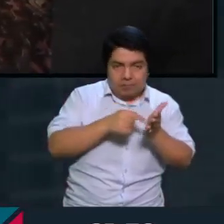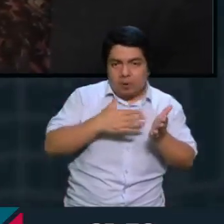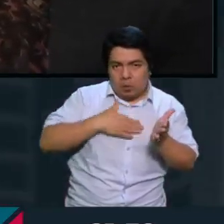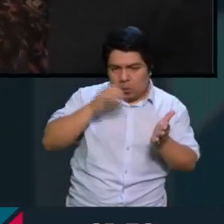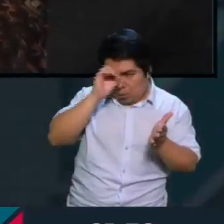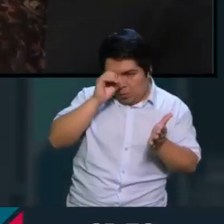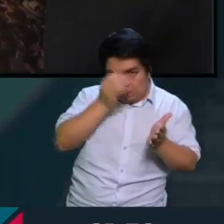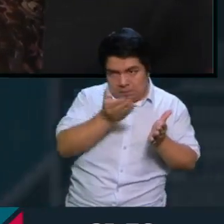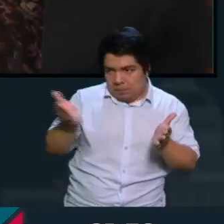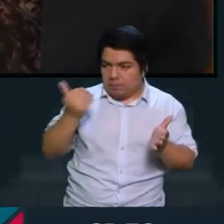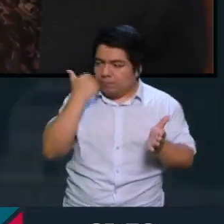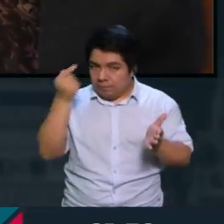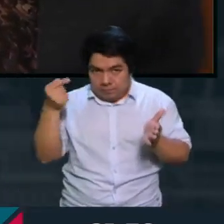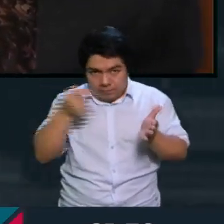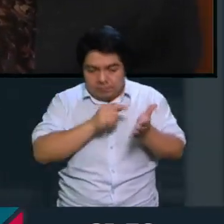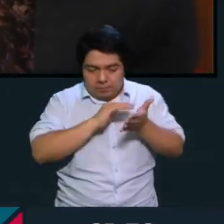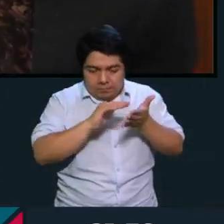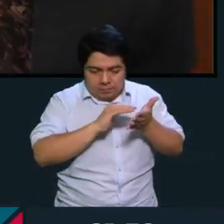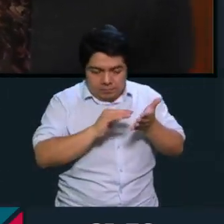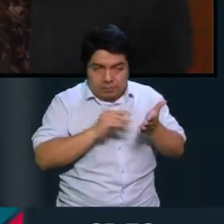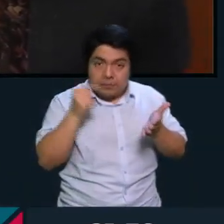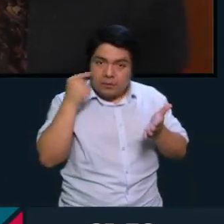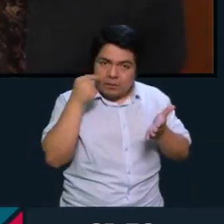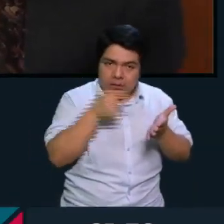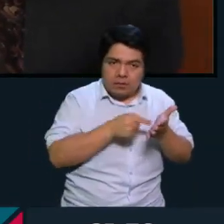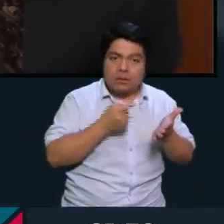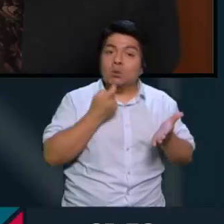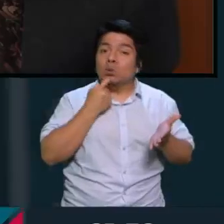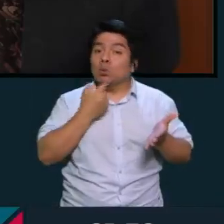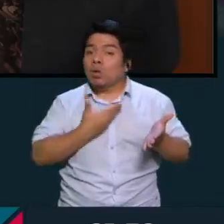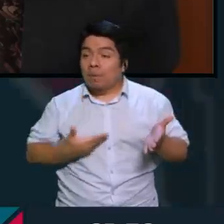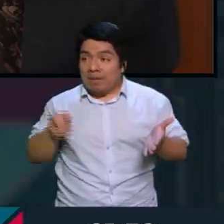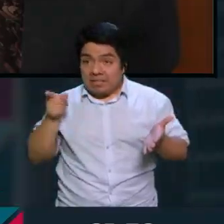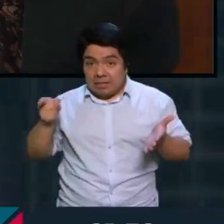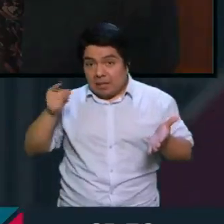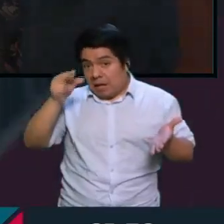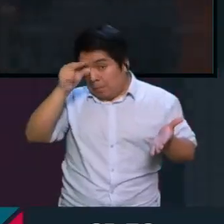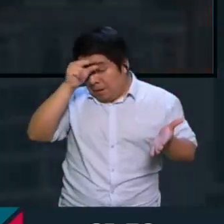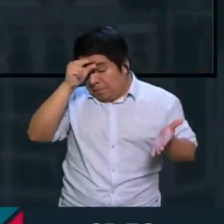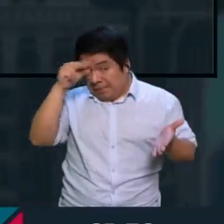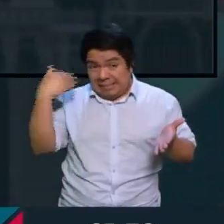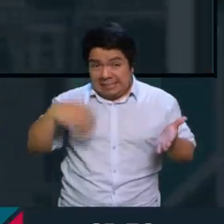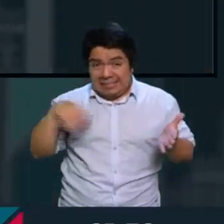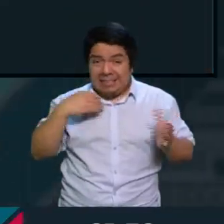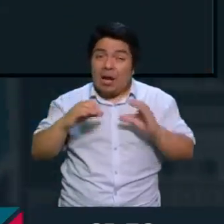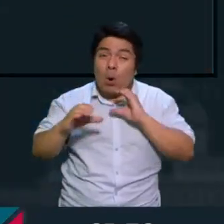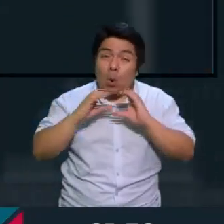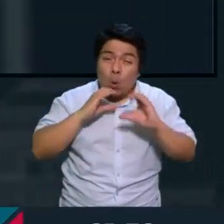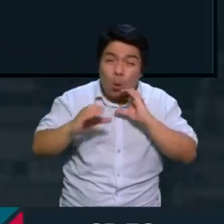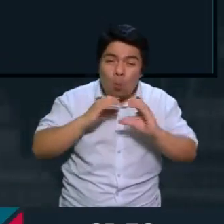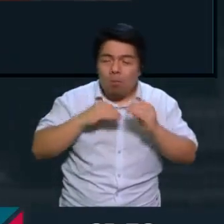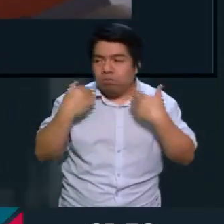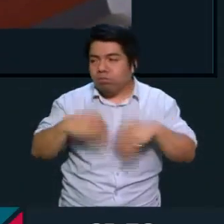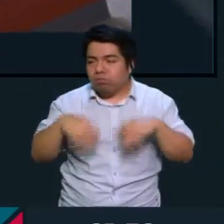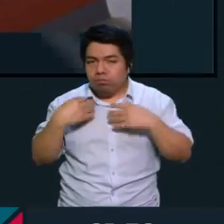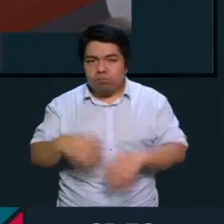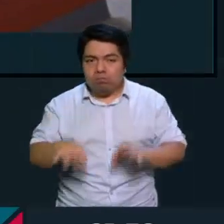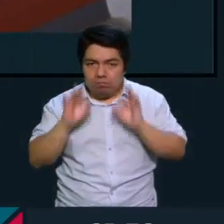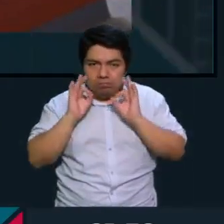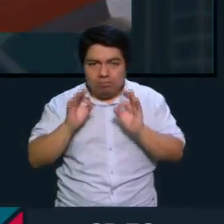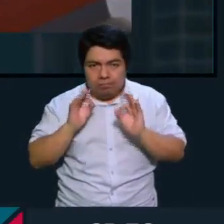recomiendo mucho, y es la capacidad que tiene López Obrador para comunicar. Indudablemente lo